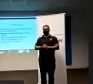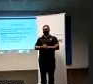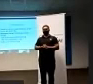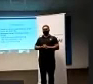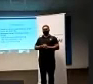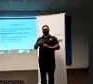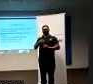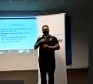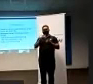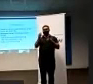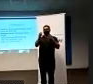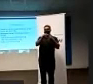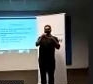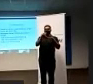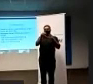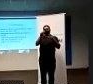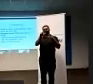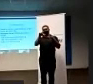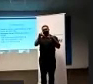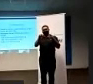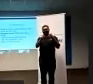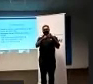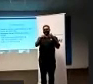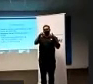tiene el polietilenglicol y el